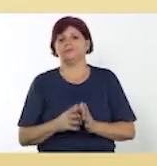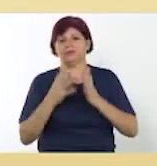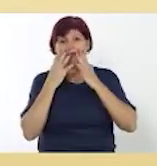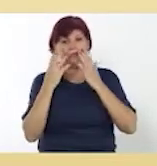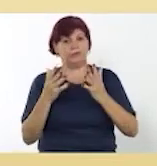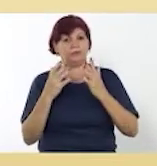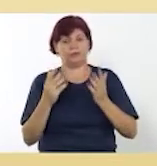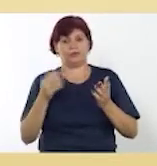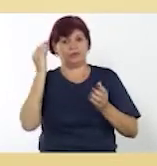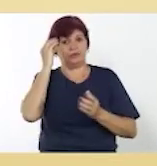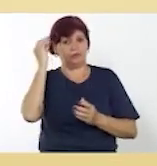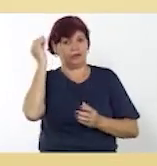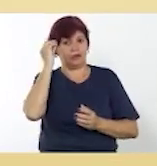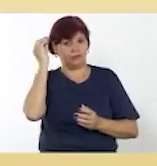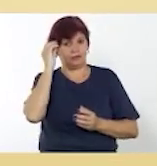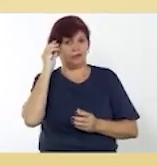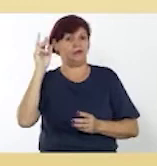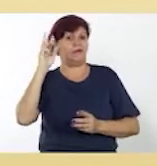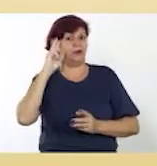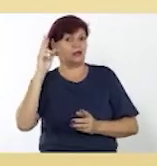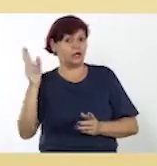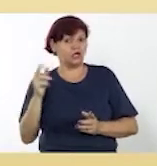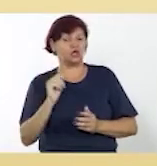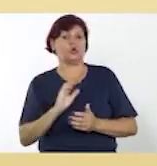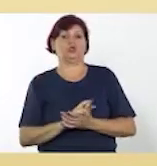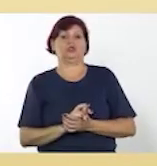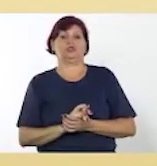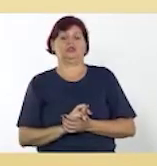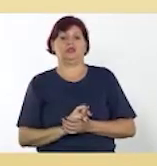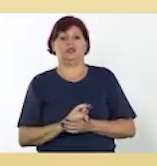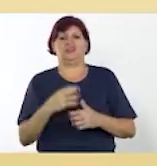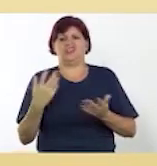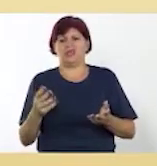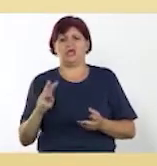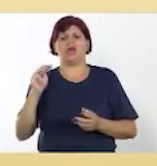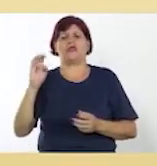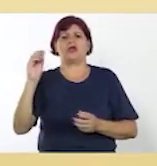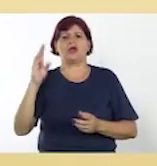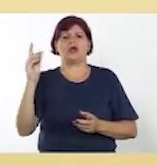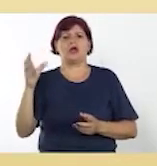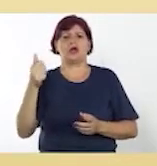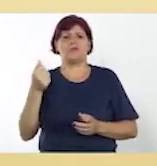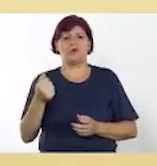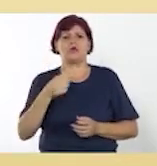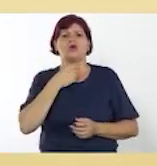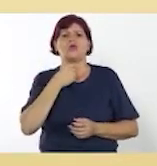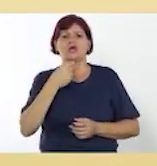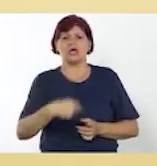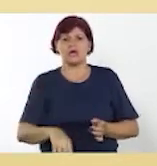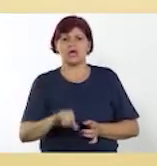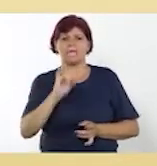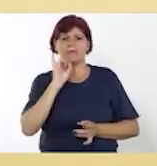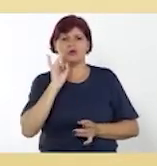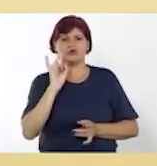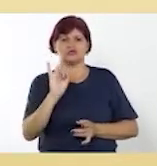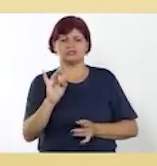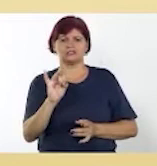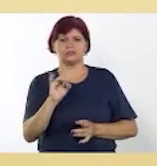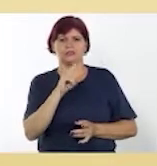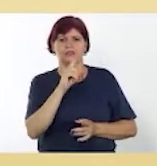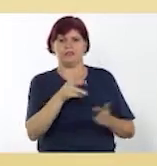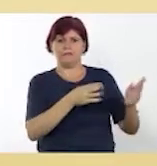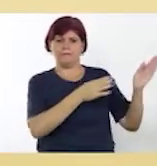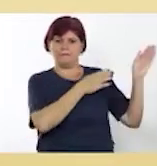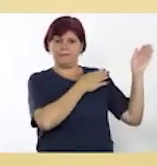las medidas de tendencia central y en el caso particular de la moda con el ejemplo 7